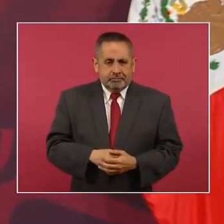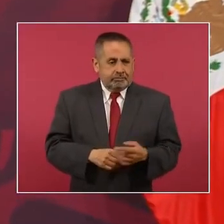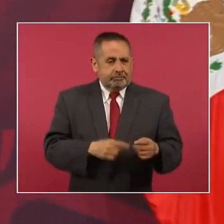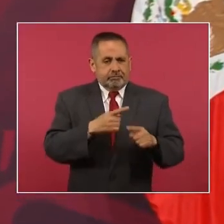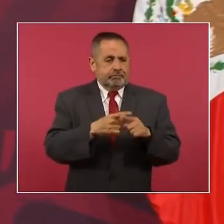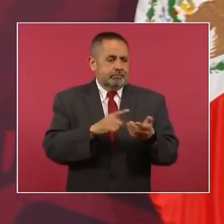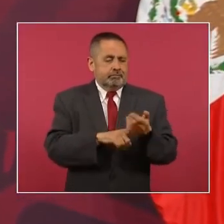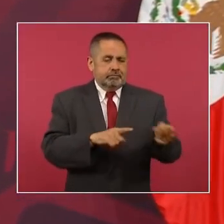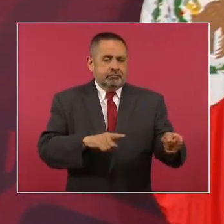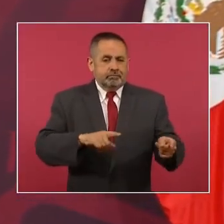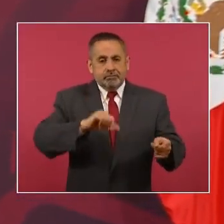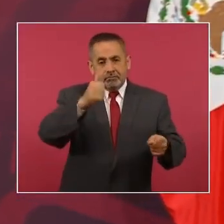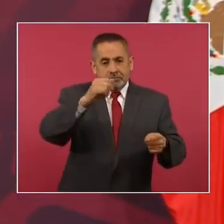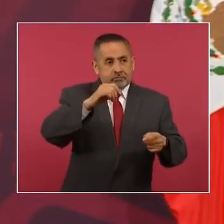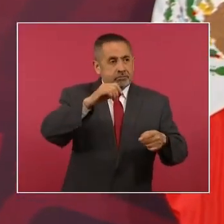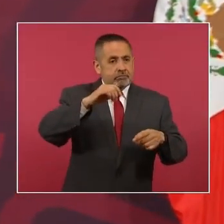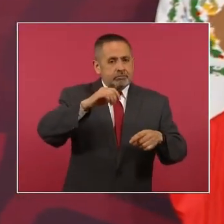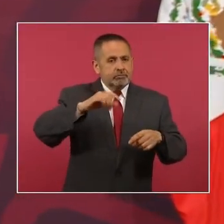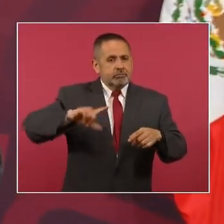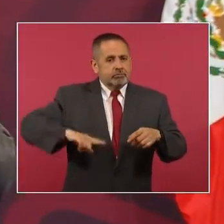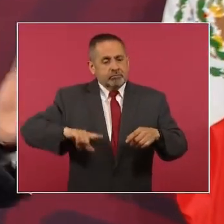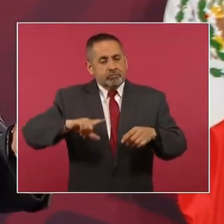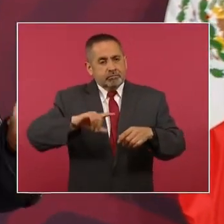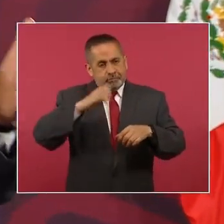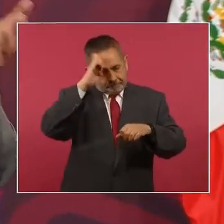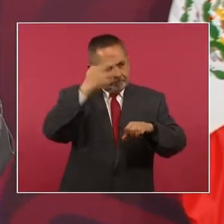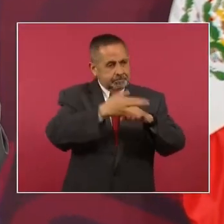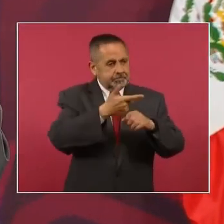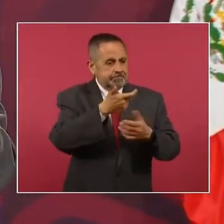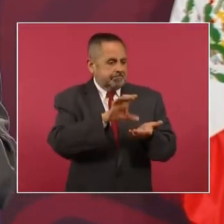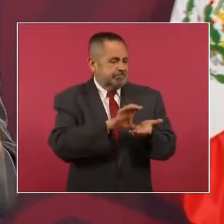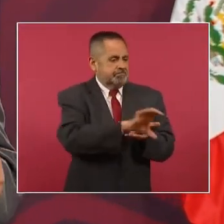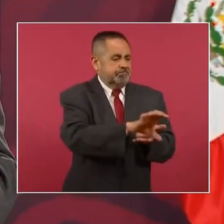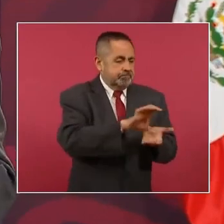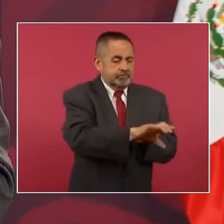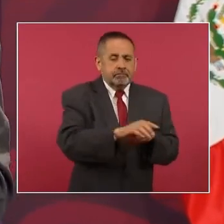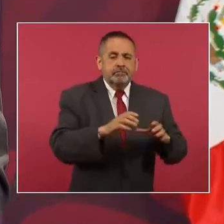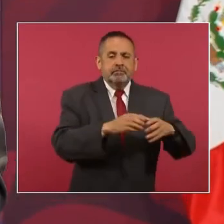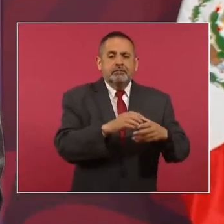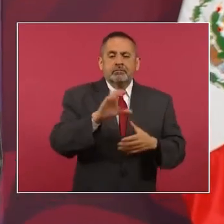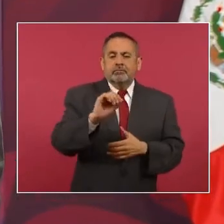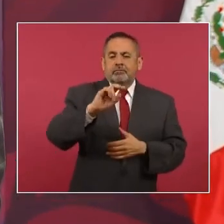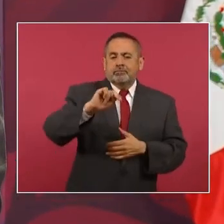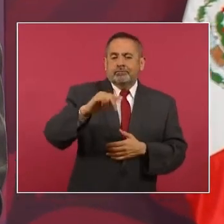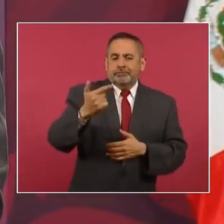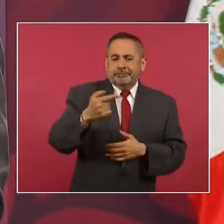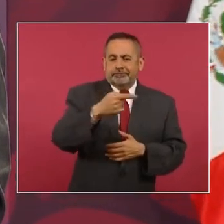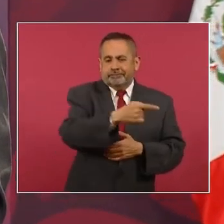Por gobiernos extranjeros, las llamadas organizaciones no gubernamentales,